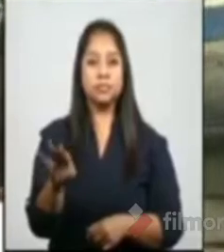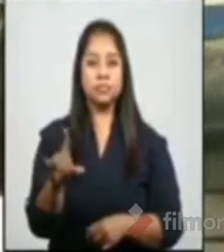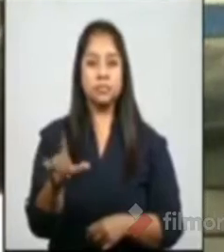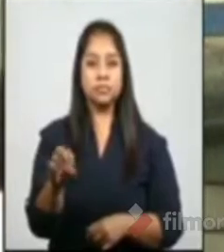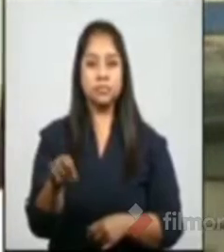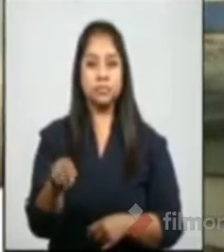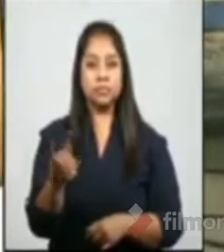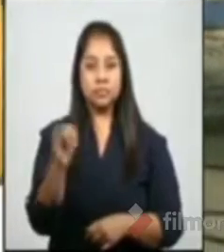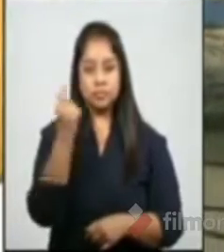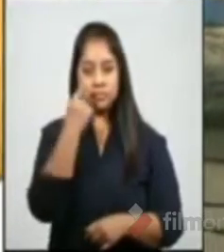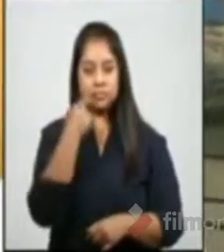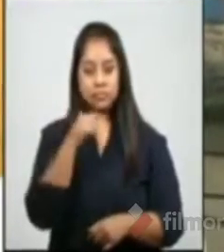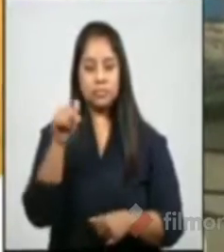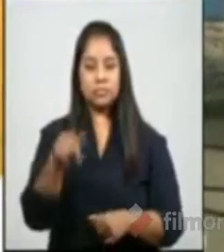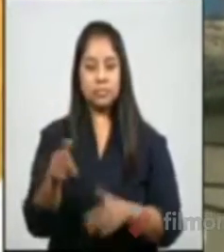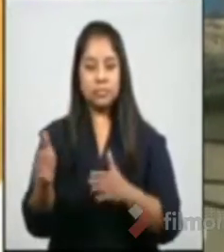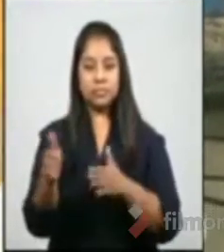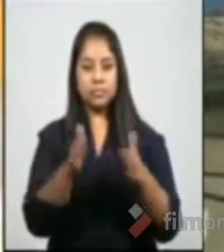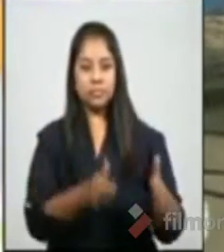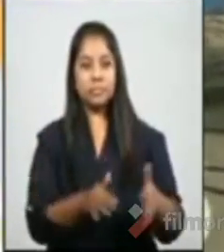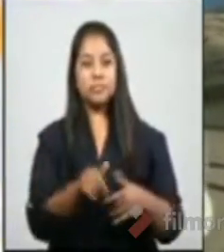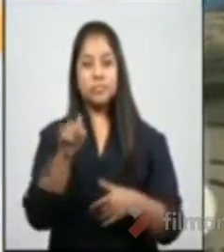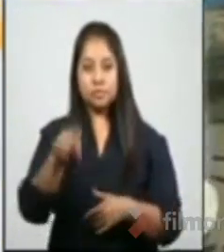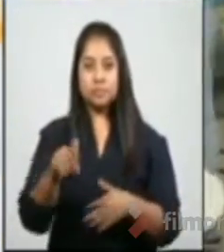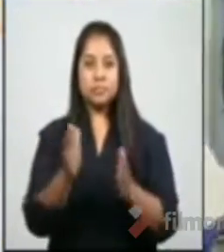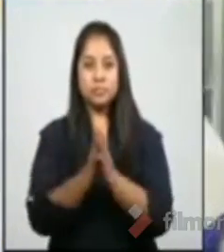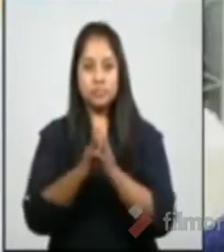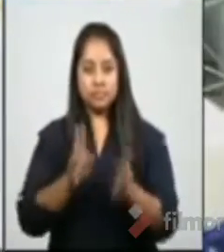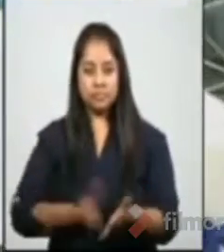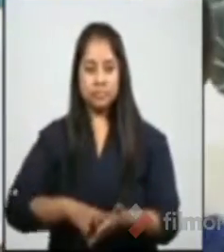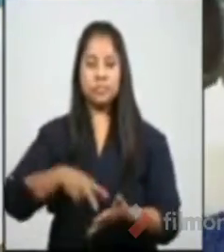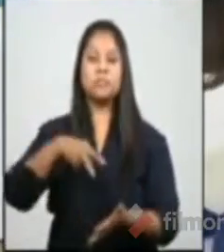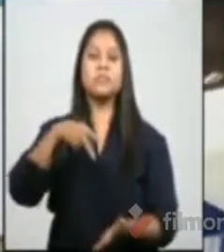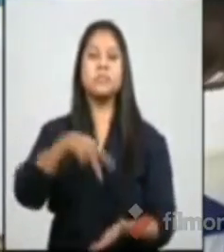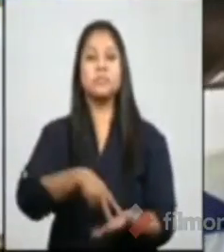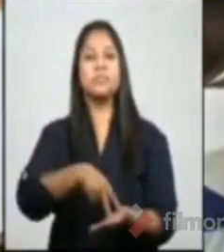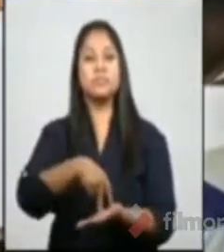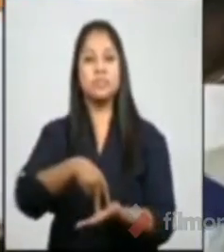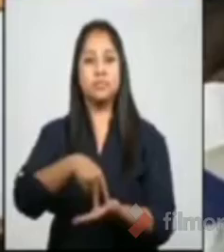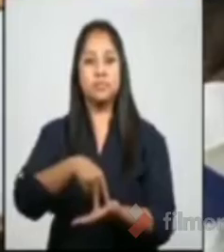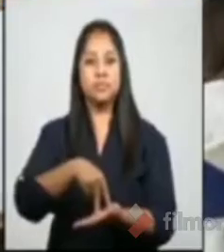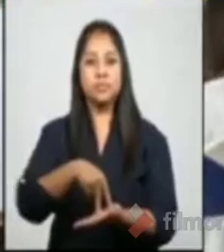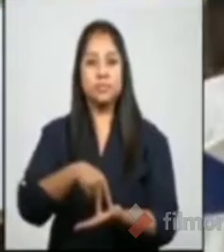Ahora, por favor, ahora sí, nos ponemos de pie.